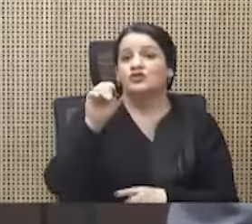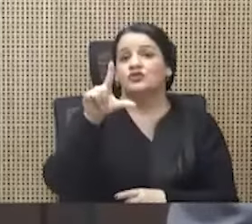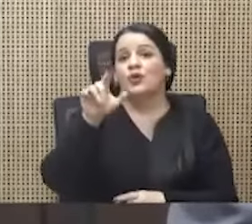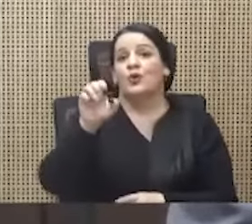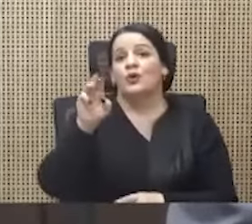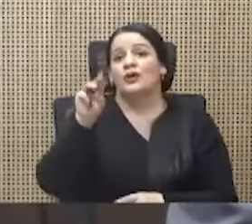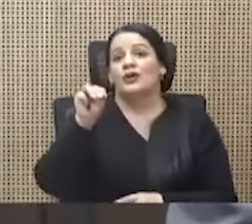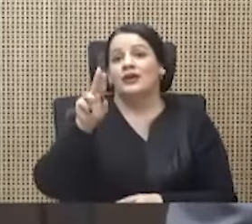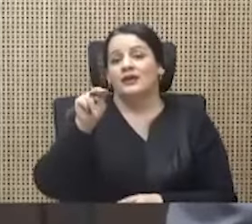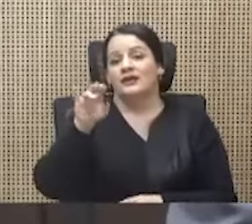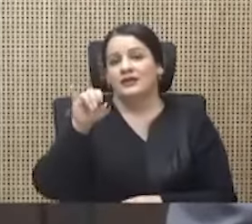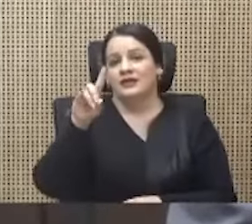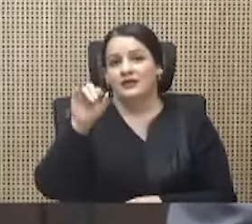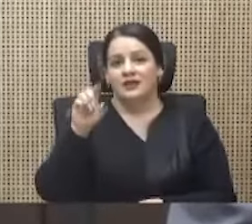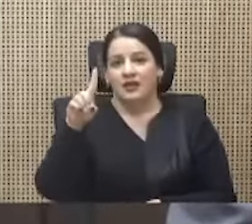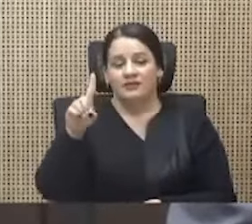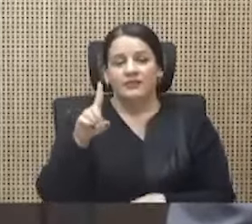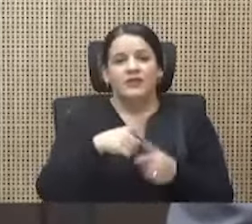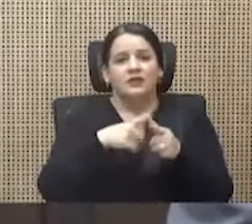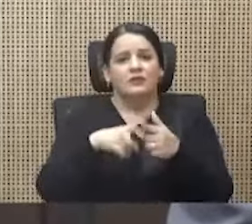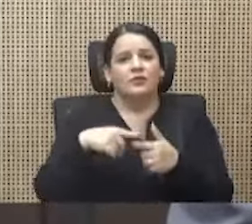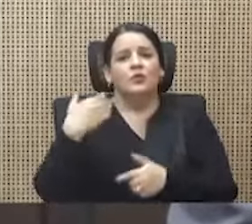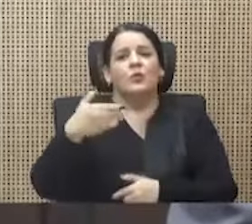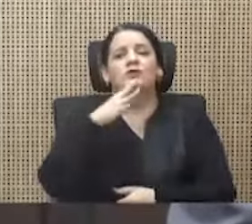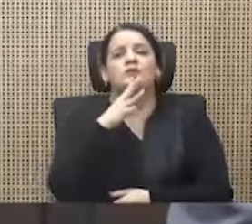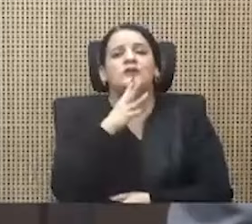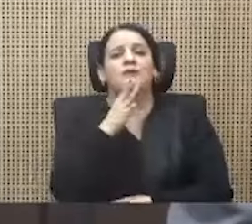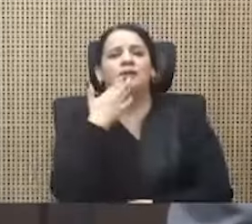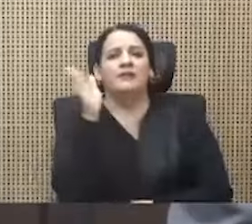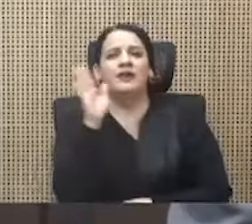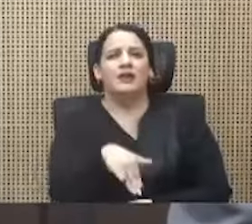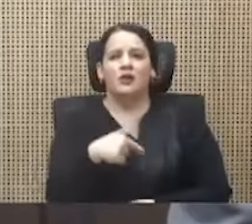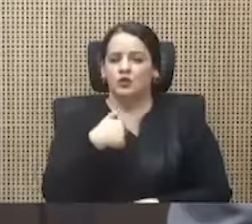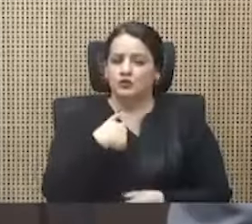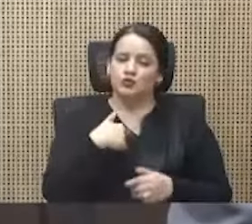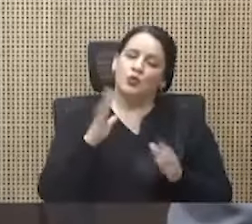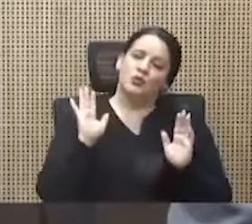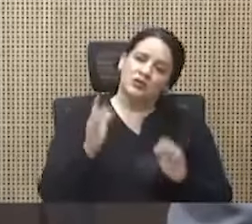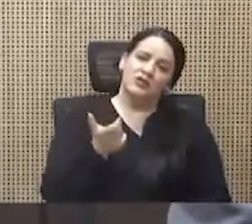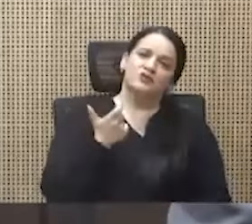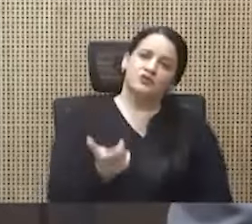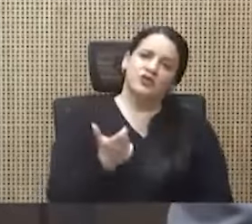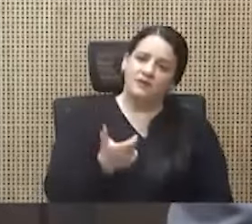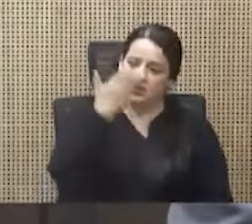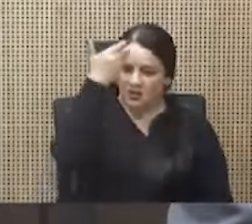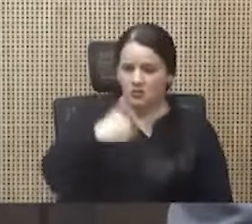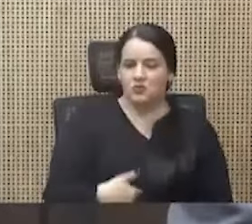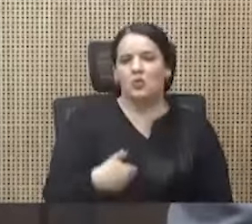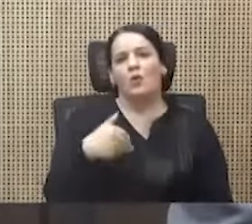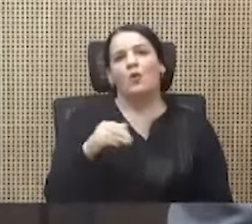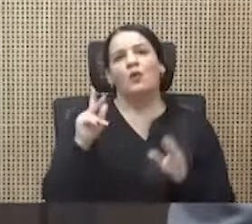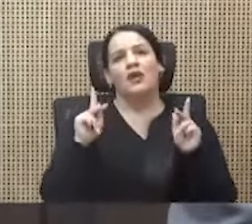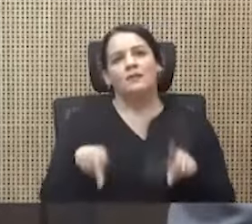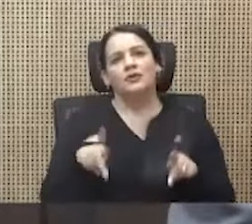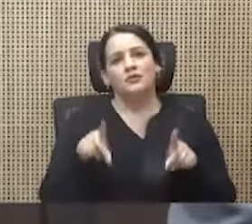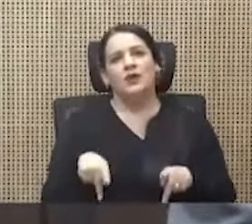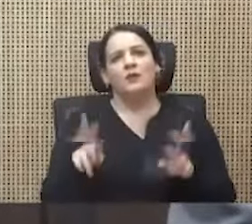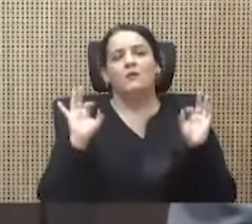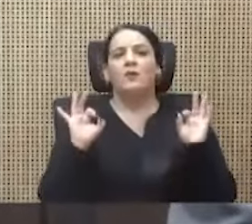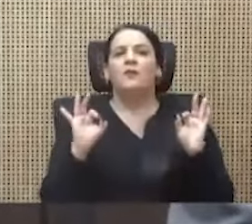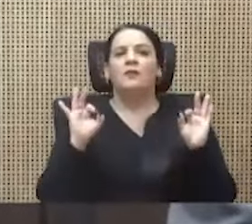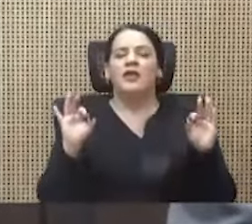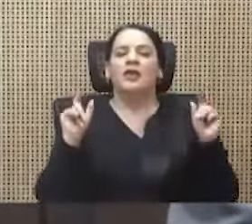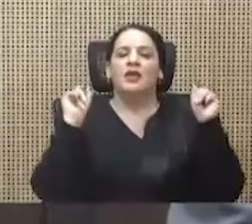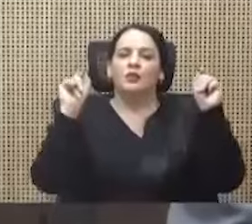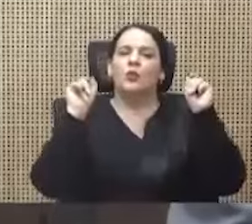Entonces, cuando se va a hablar de mala crianza, yo es que dichosamente fui una persona muy bien educada en mi casa.